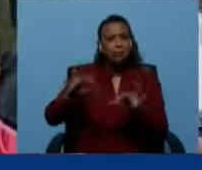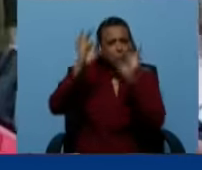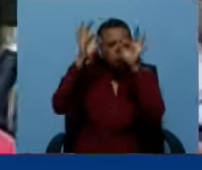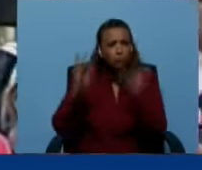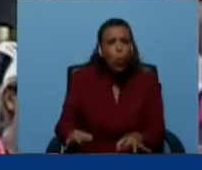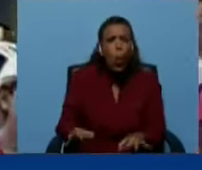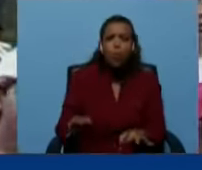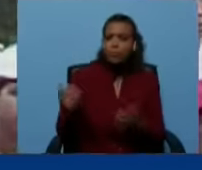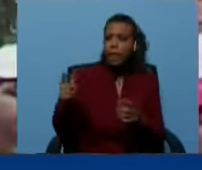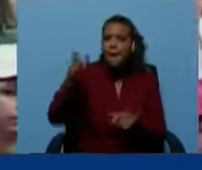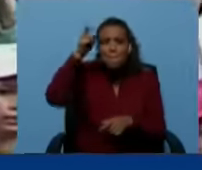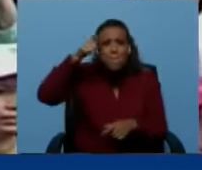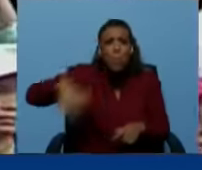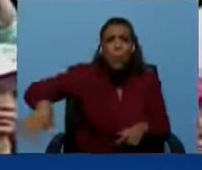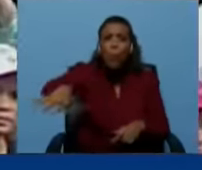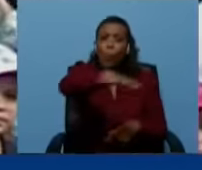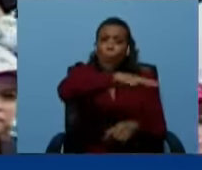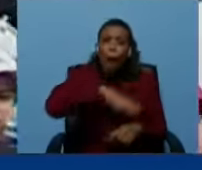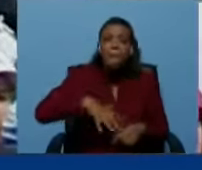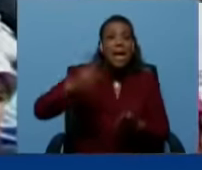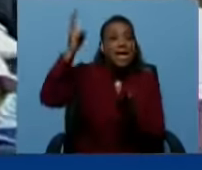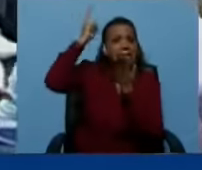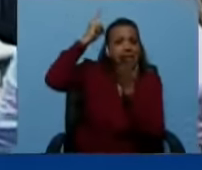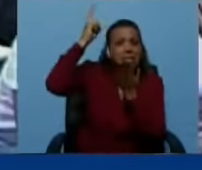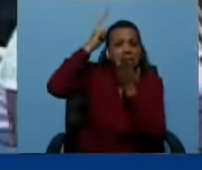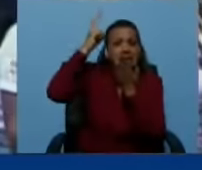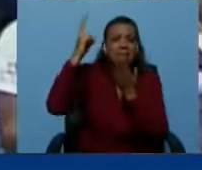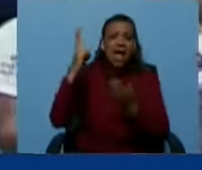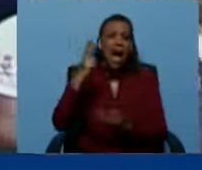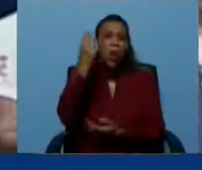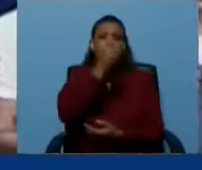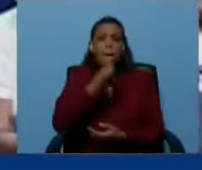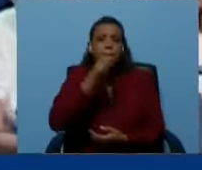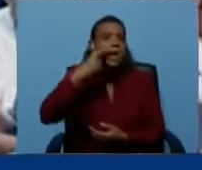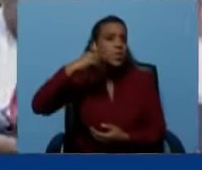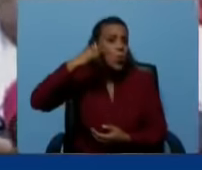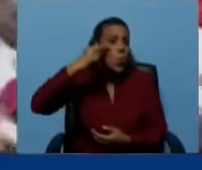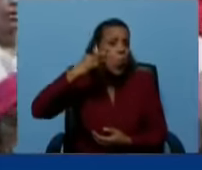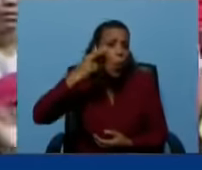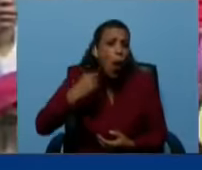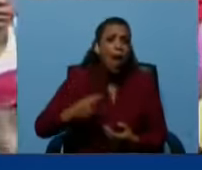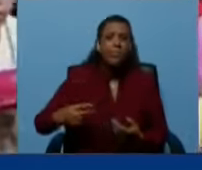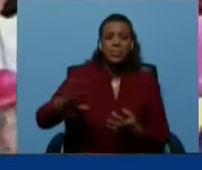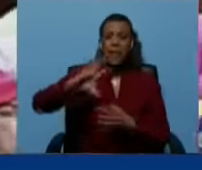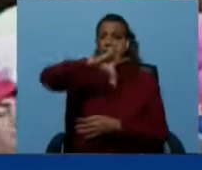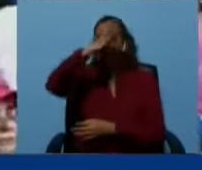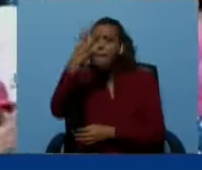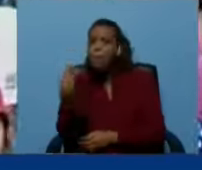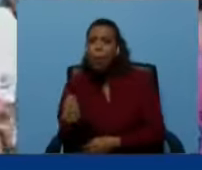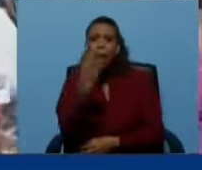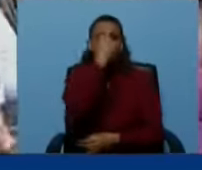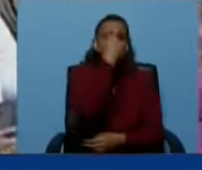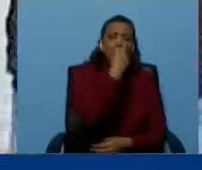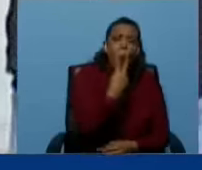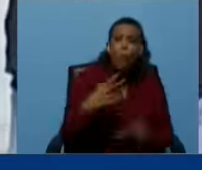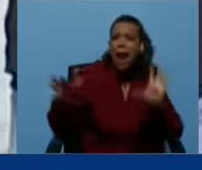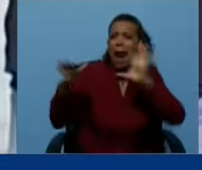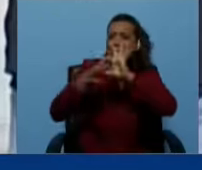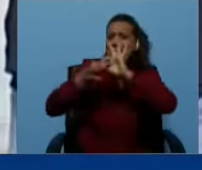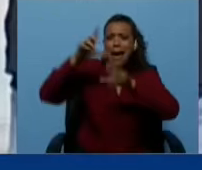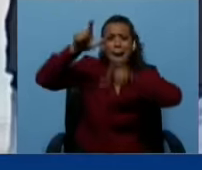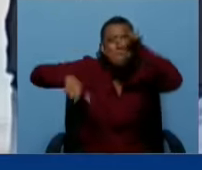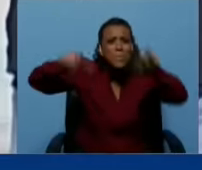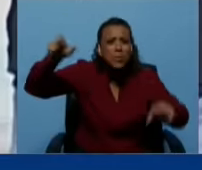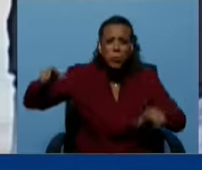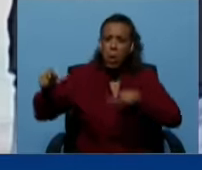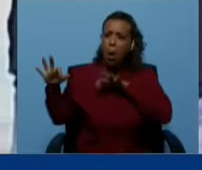eminentemente popular de indios, sambo, mestizo, blancos pobres, un ejército popular